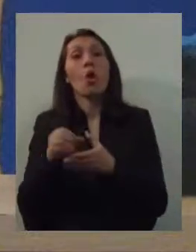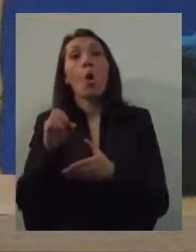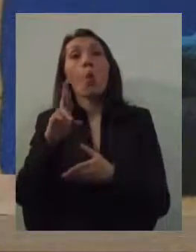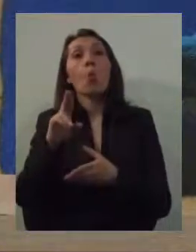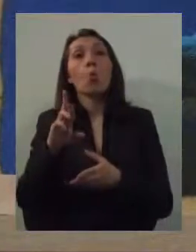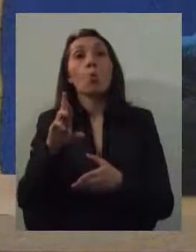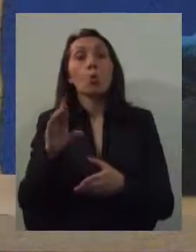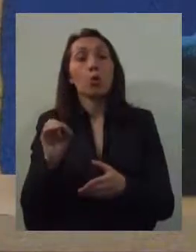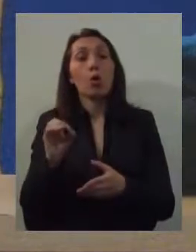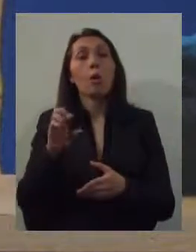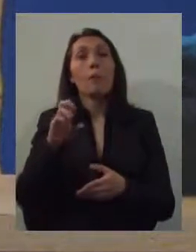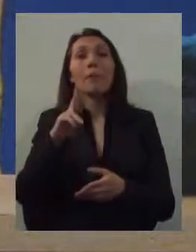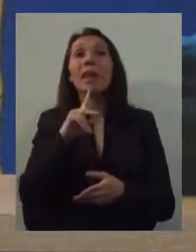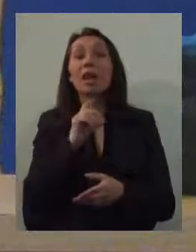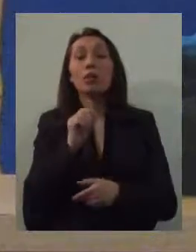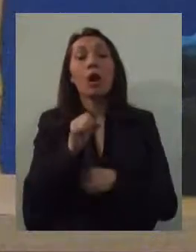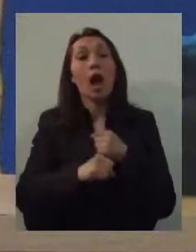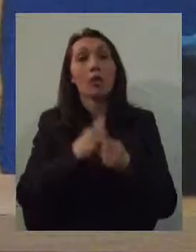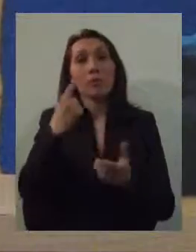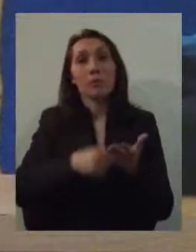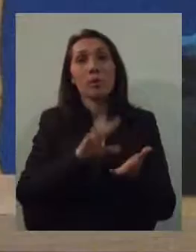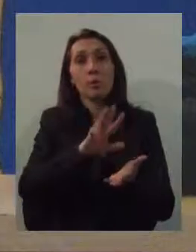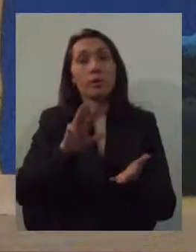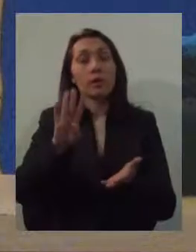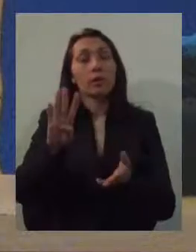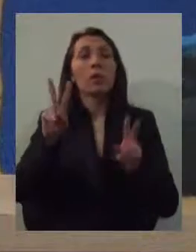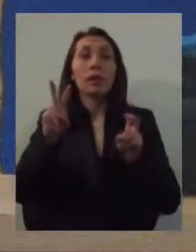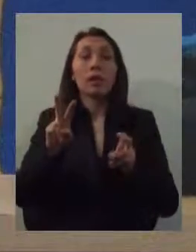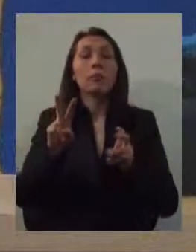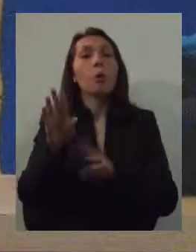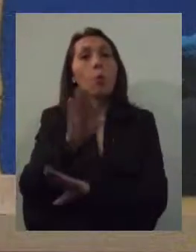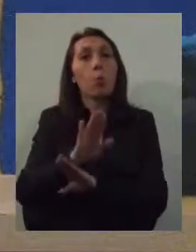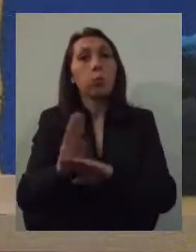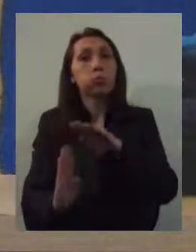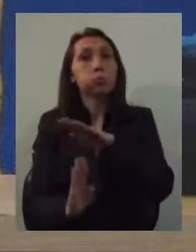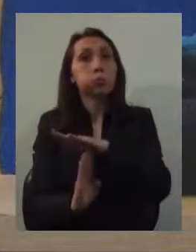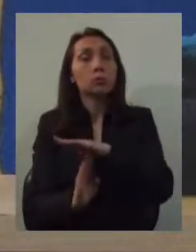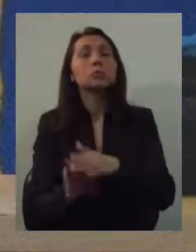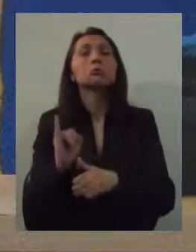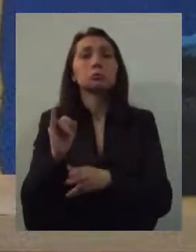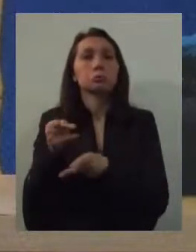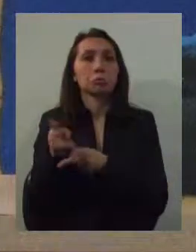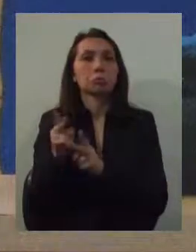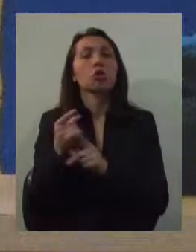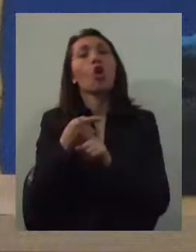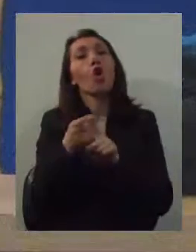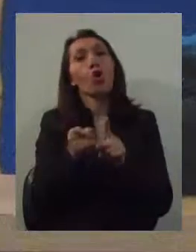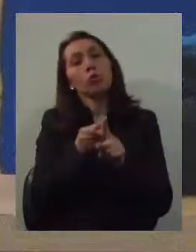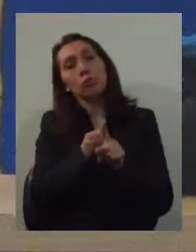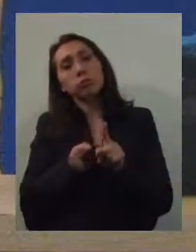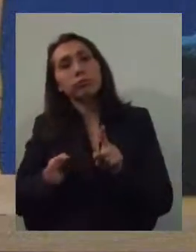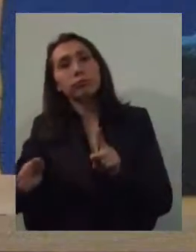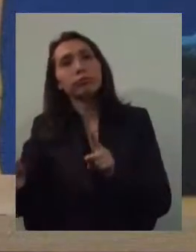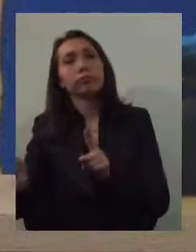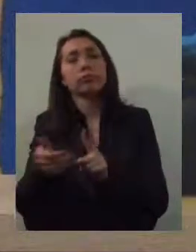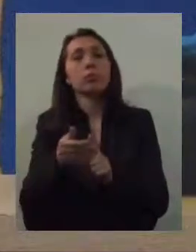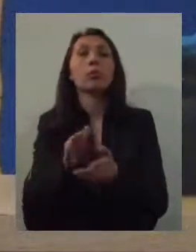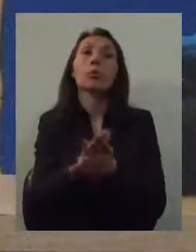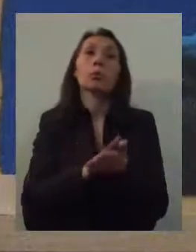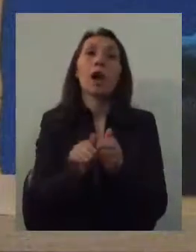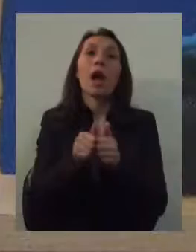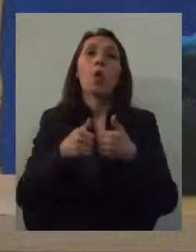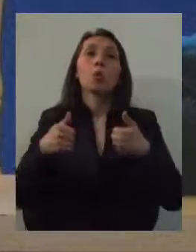año 1994 en materia de medidas cautelares sí permitía otras vías, como por ejemplo la